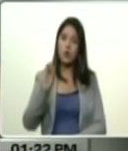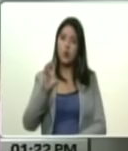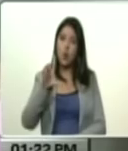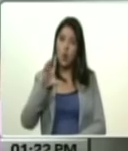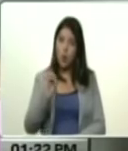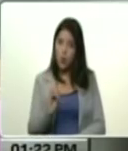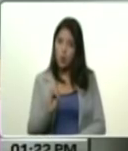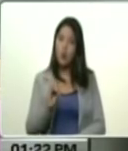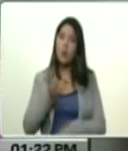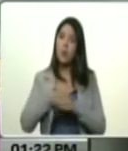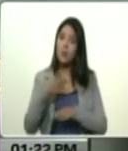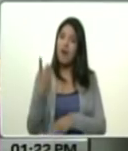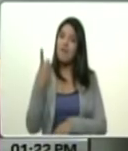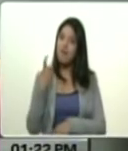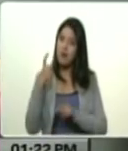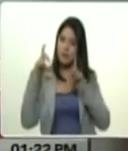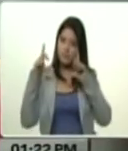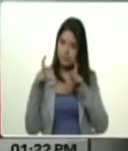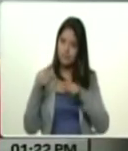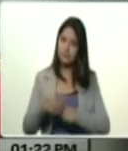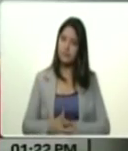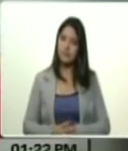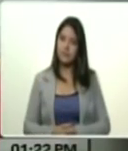plenamente en el evento.